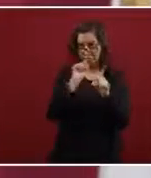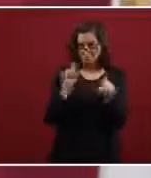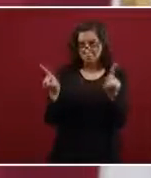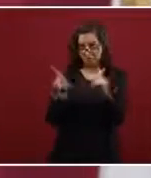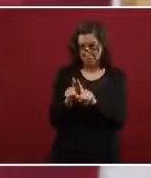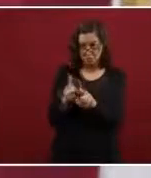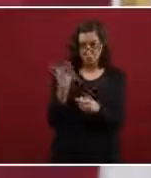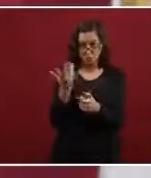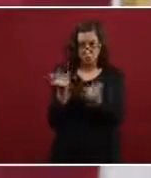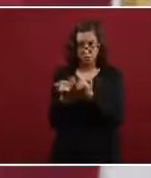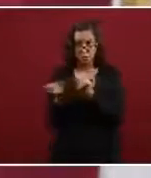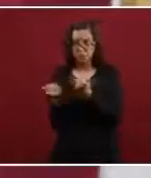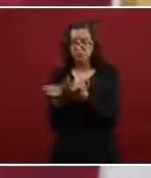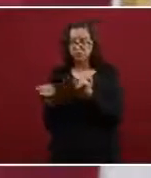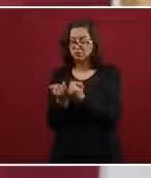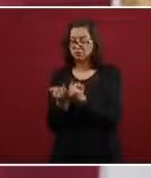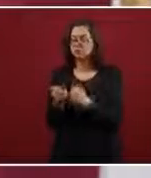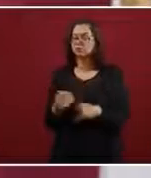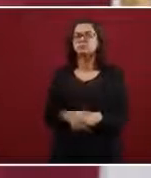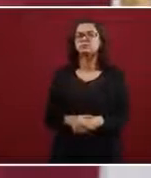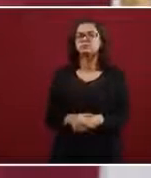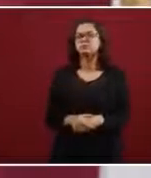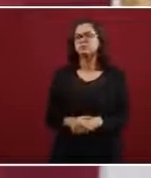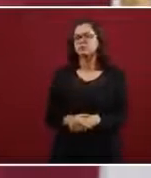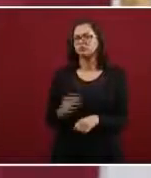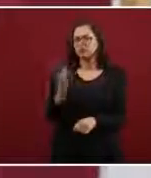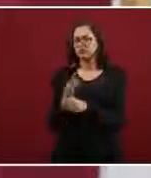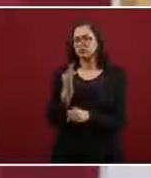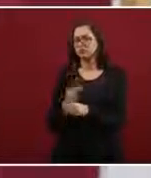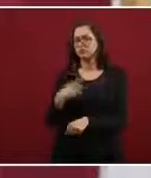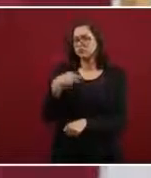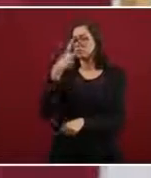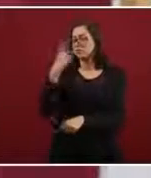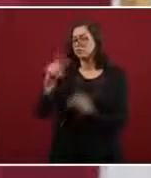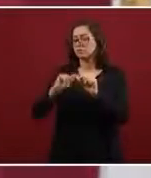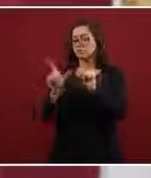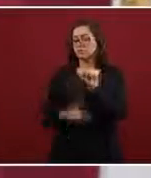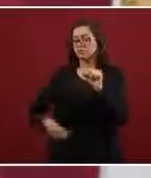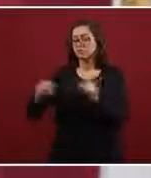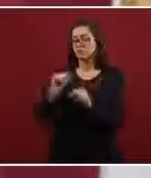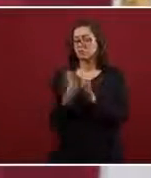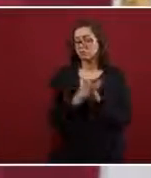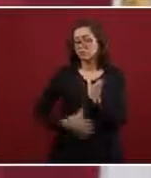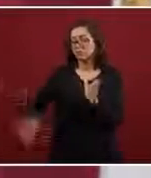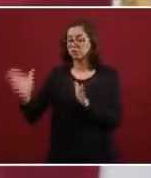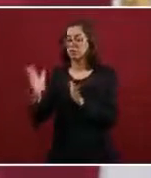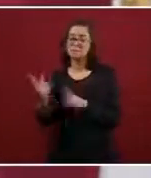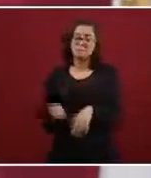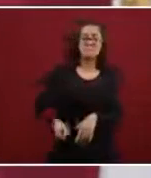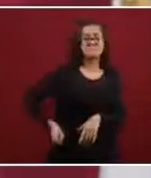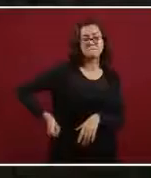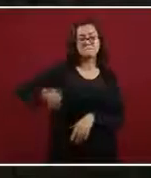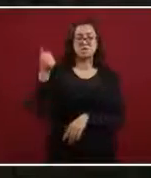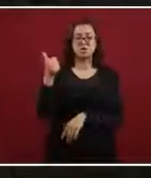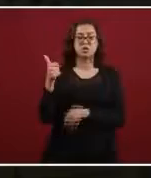había recesión. En México se está viviendo un momento estelar.